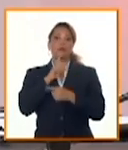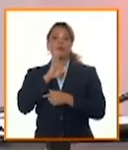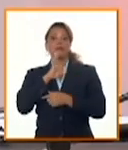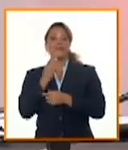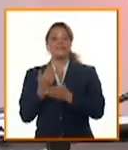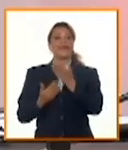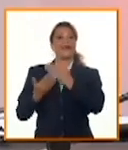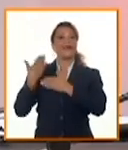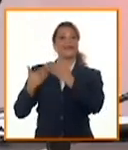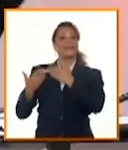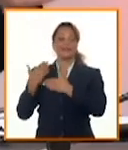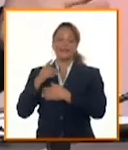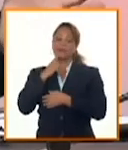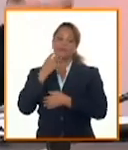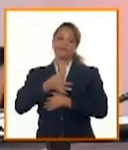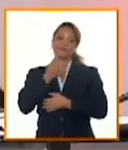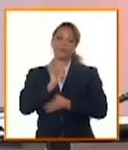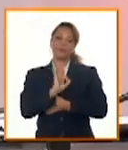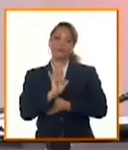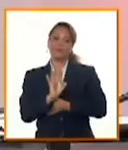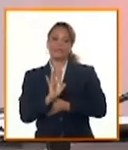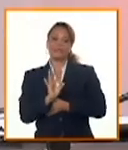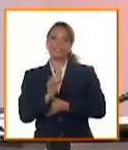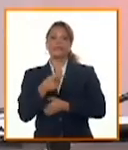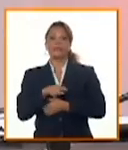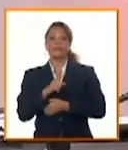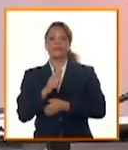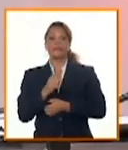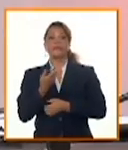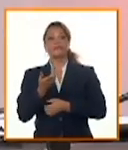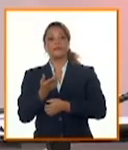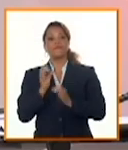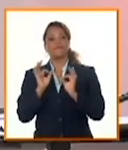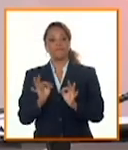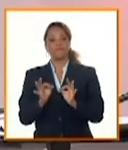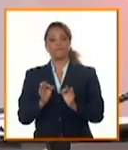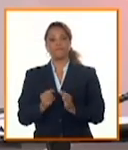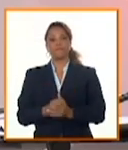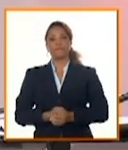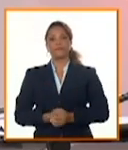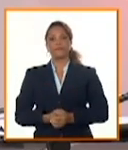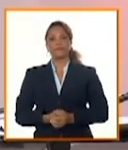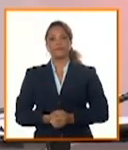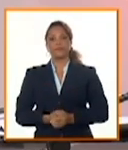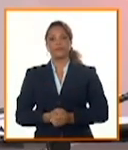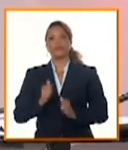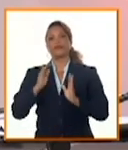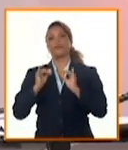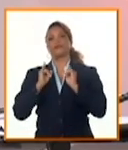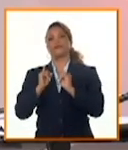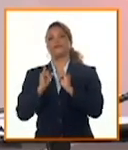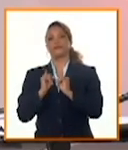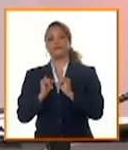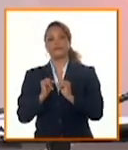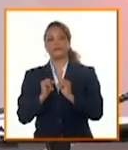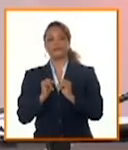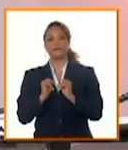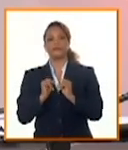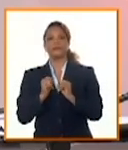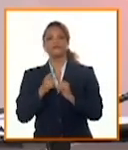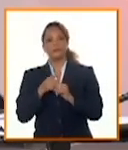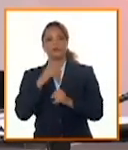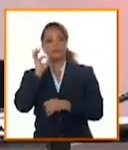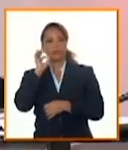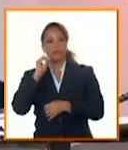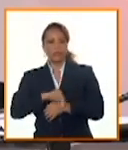un poquito supeditado entre tantas entre tantos asuntos en el ámbito informativo pero no hay dudas de que estuvimos allí